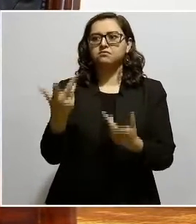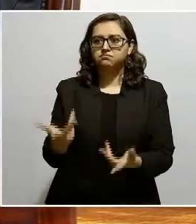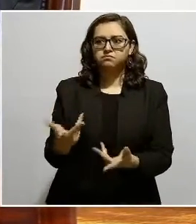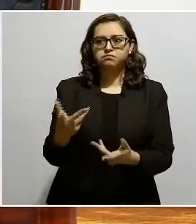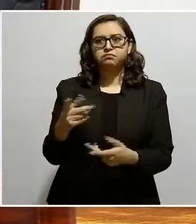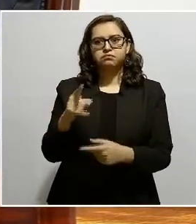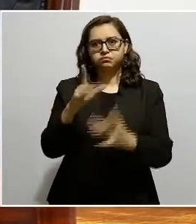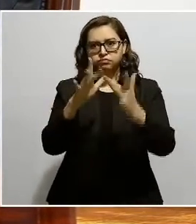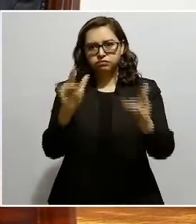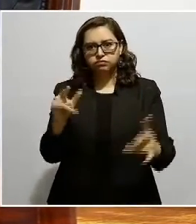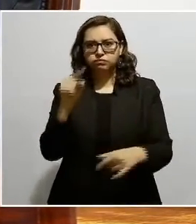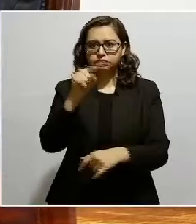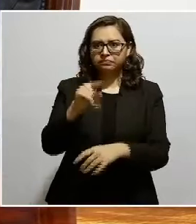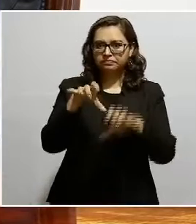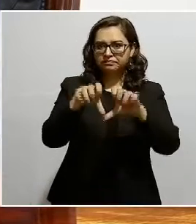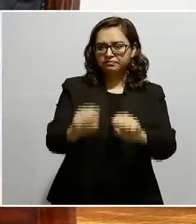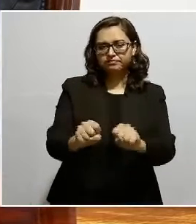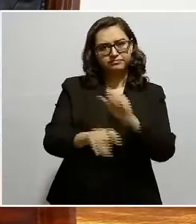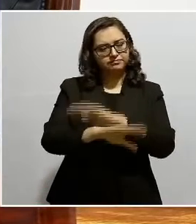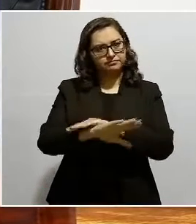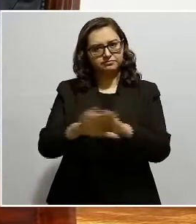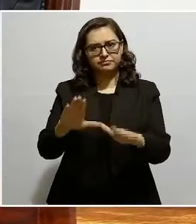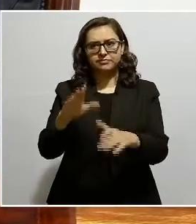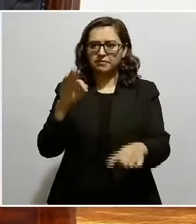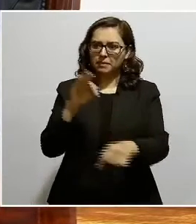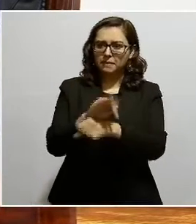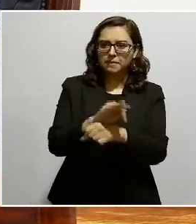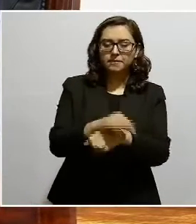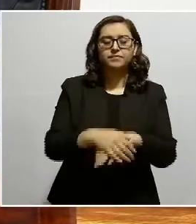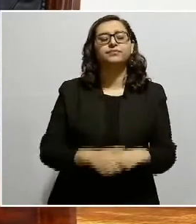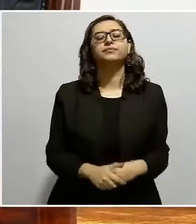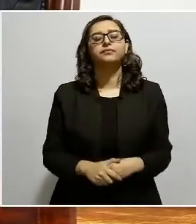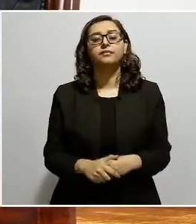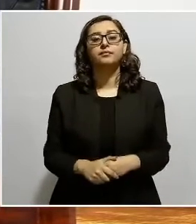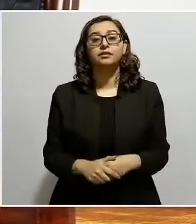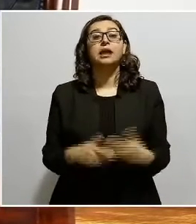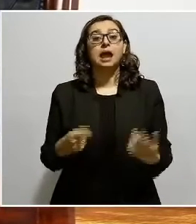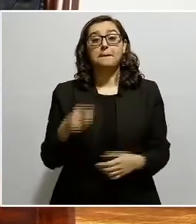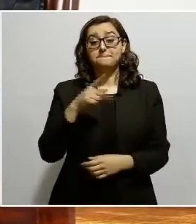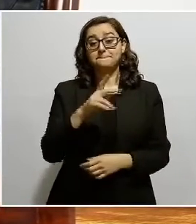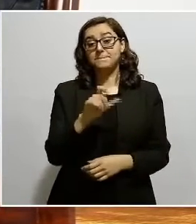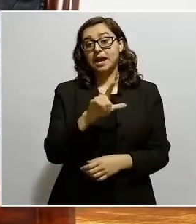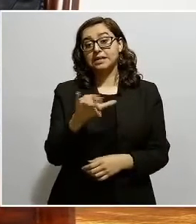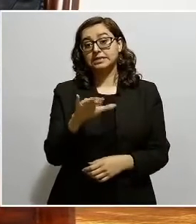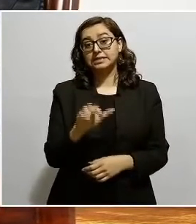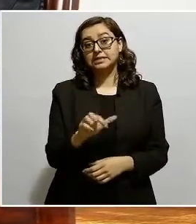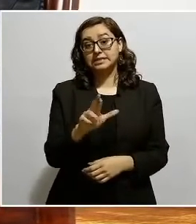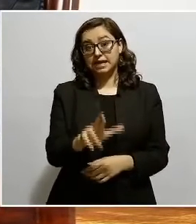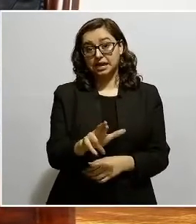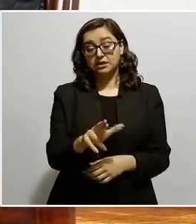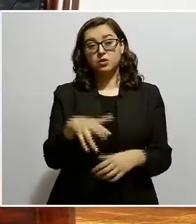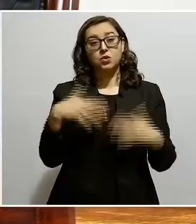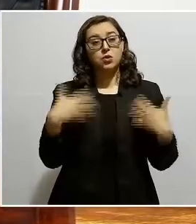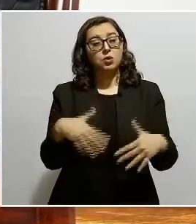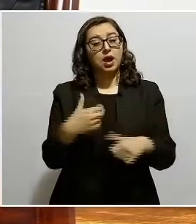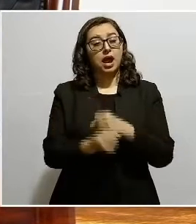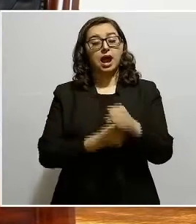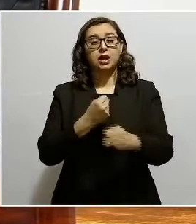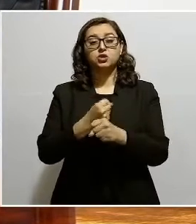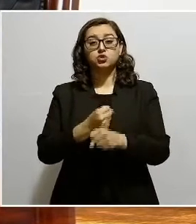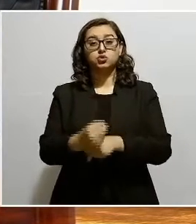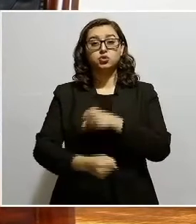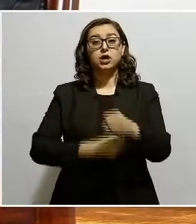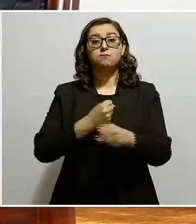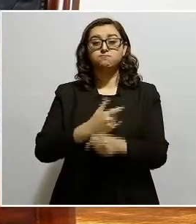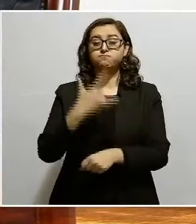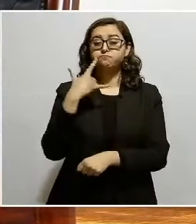sublevación franquista. El maestro Pellicer se desempeñó por muchos años como presidente